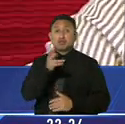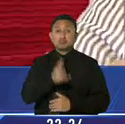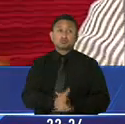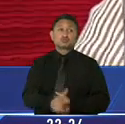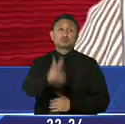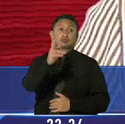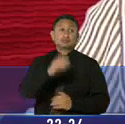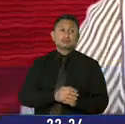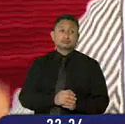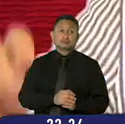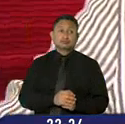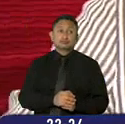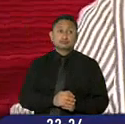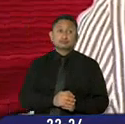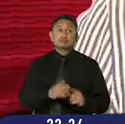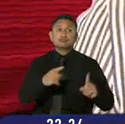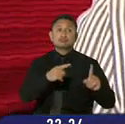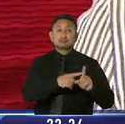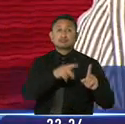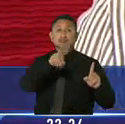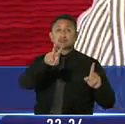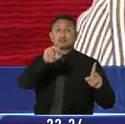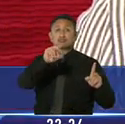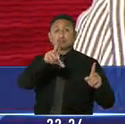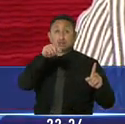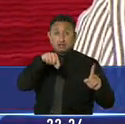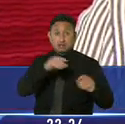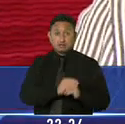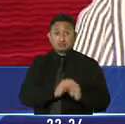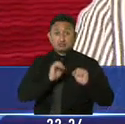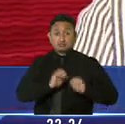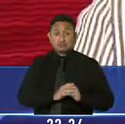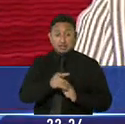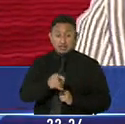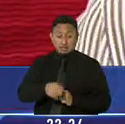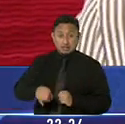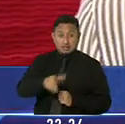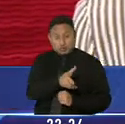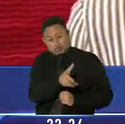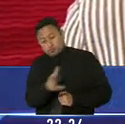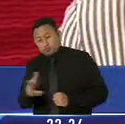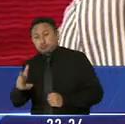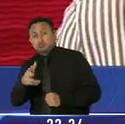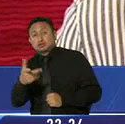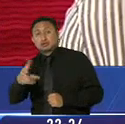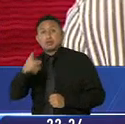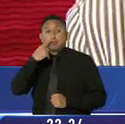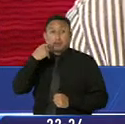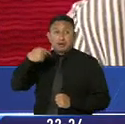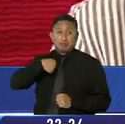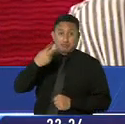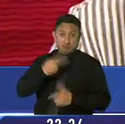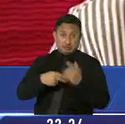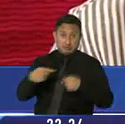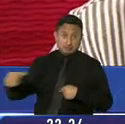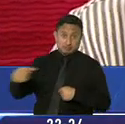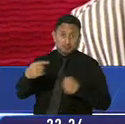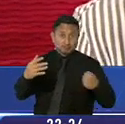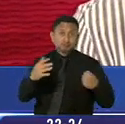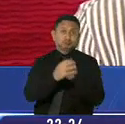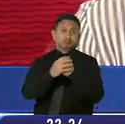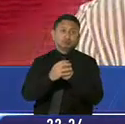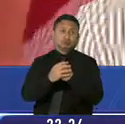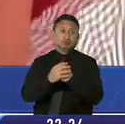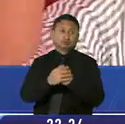Vaca, por esquivar el bache, impacta la moto donde iba el padre de mis hijas. Sale volando, tuvo fractura craneal.